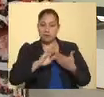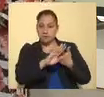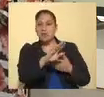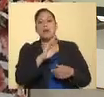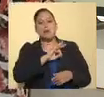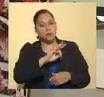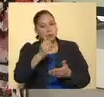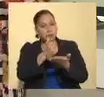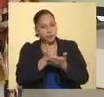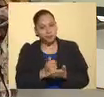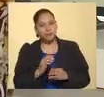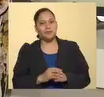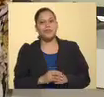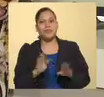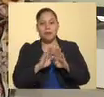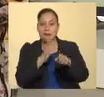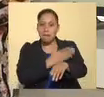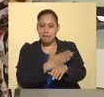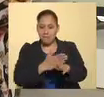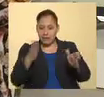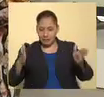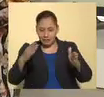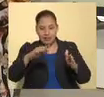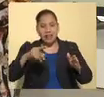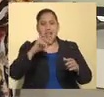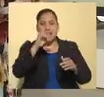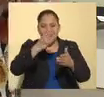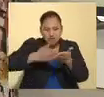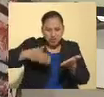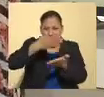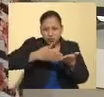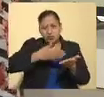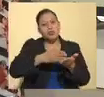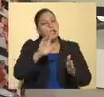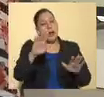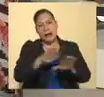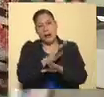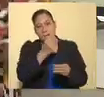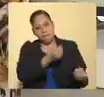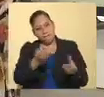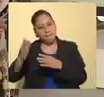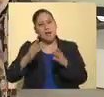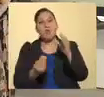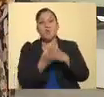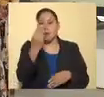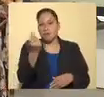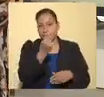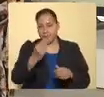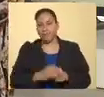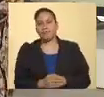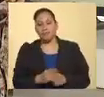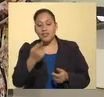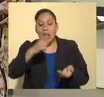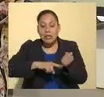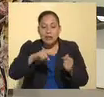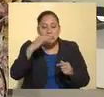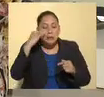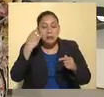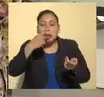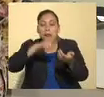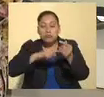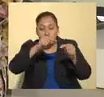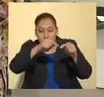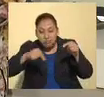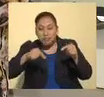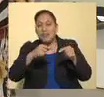aliado. Ya cuando sus tablas de picar ya están muy rayadas, cámbienlas. Porque hay que cambiarlas. Ahí exactamente, las bacterias se van acumulando.